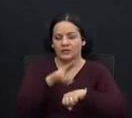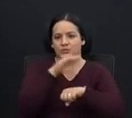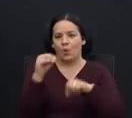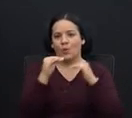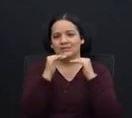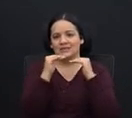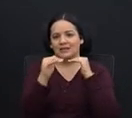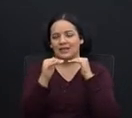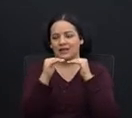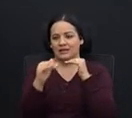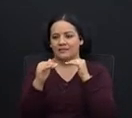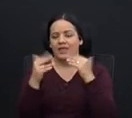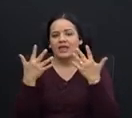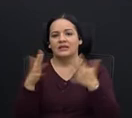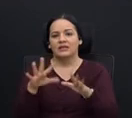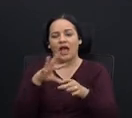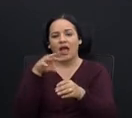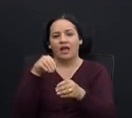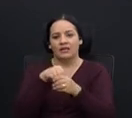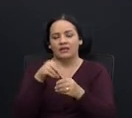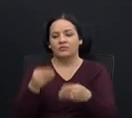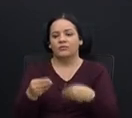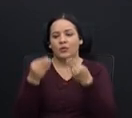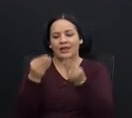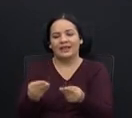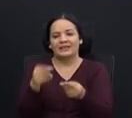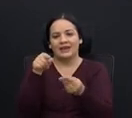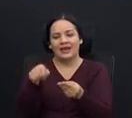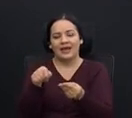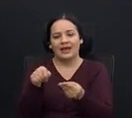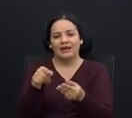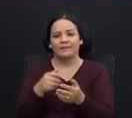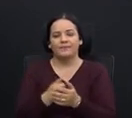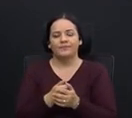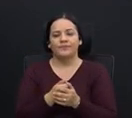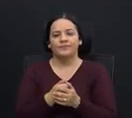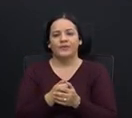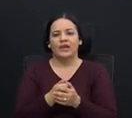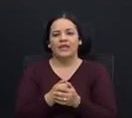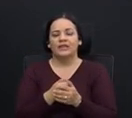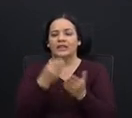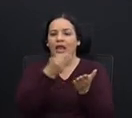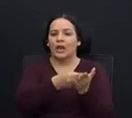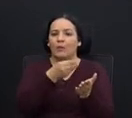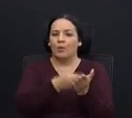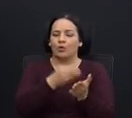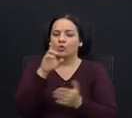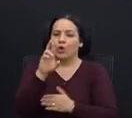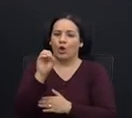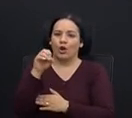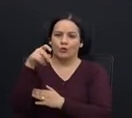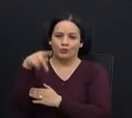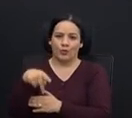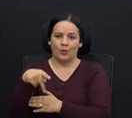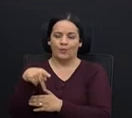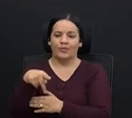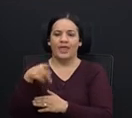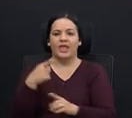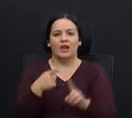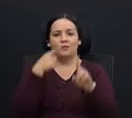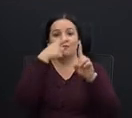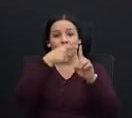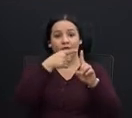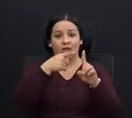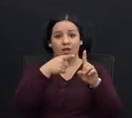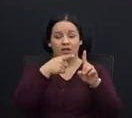estandarizados estatuidos en la entrega prorrateada del monto del ROP. El fin u objetivo